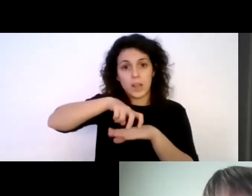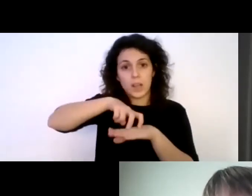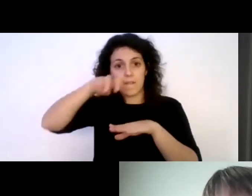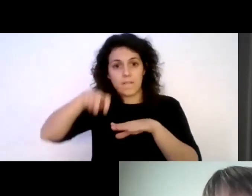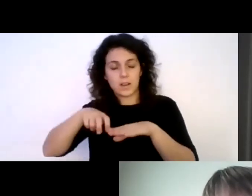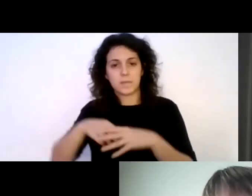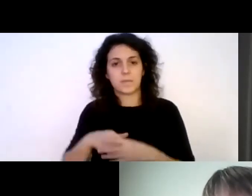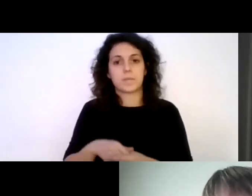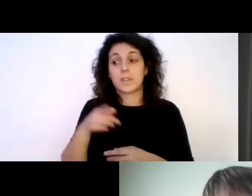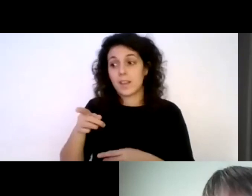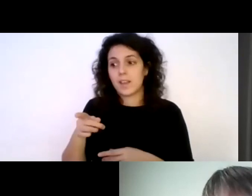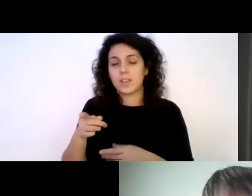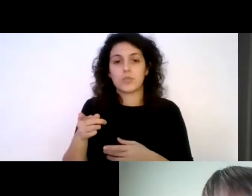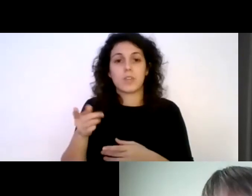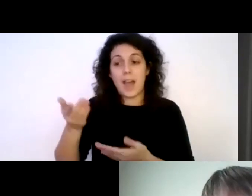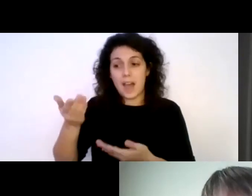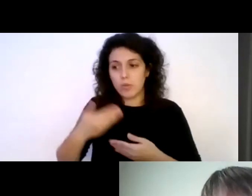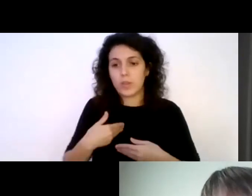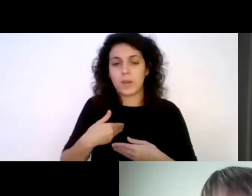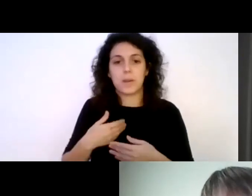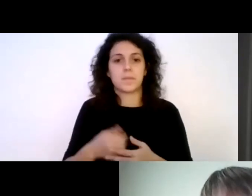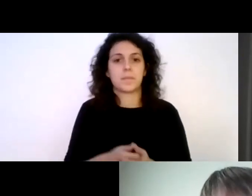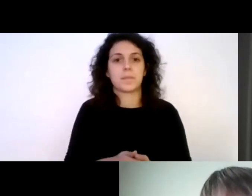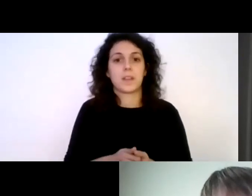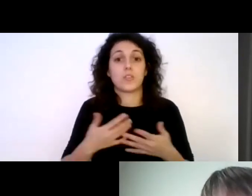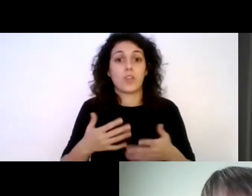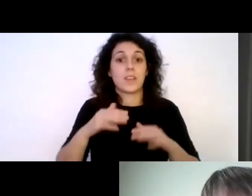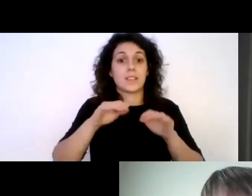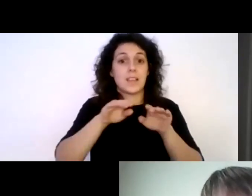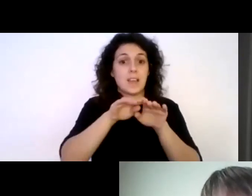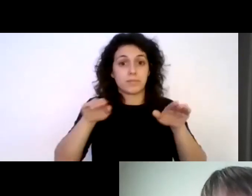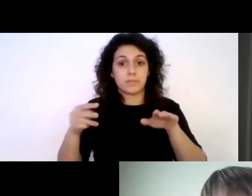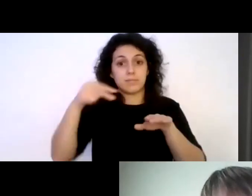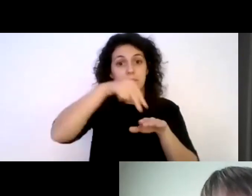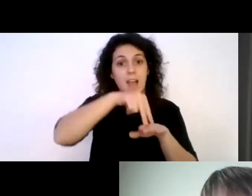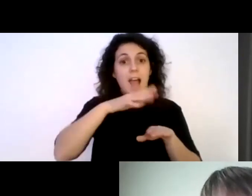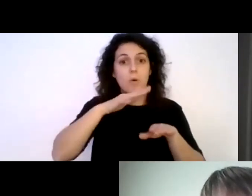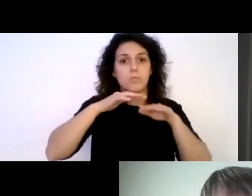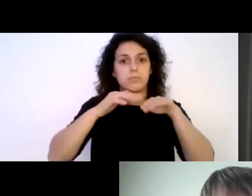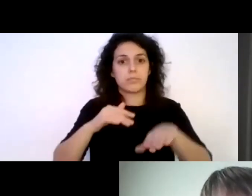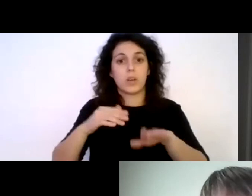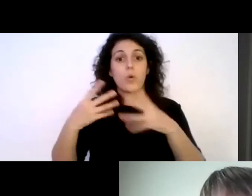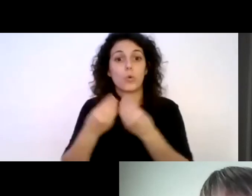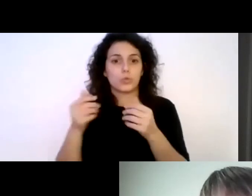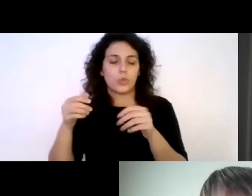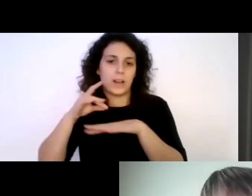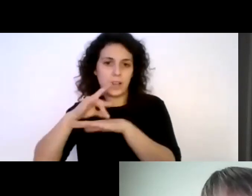y de ahí entraban al agua junto con el guía buzo. Y cuando ellos están en el agua,